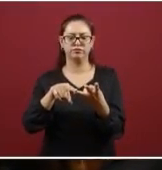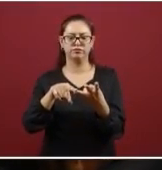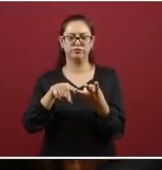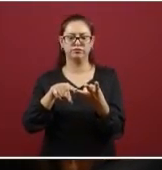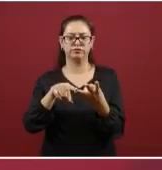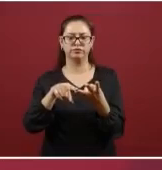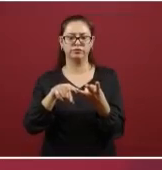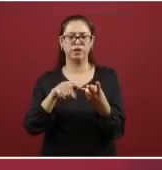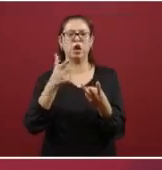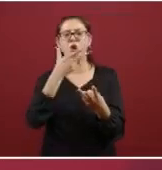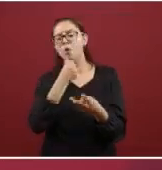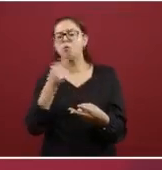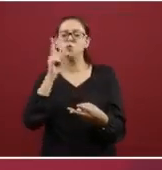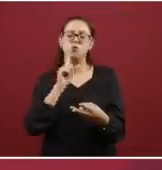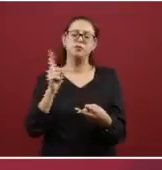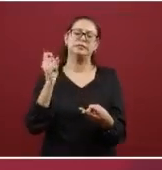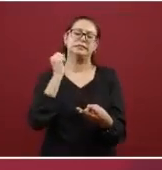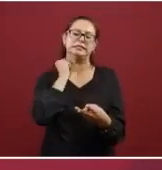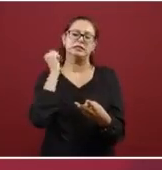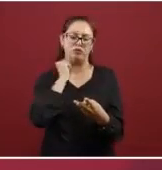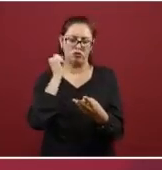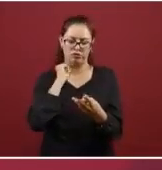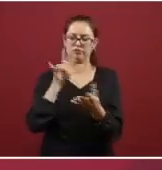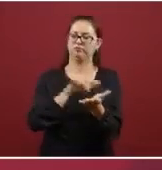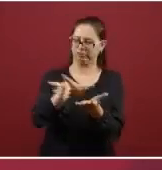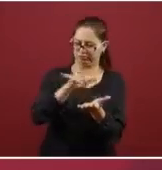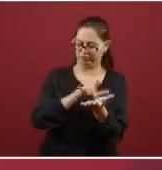por los legisladores, por los senadores,